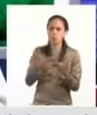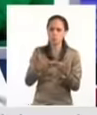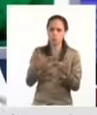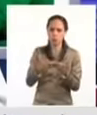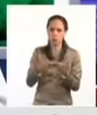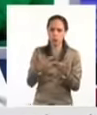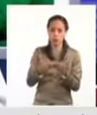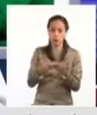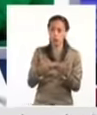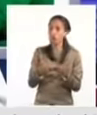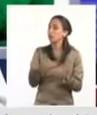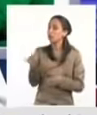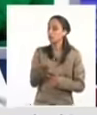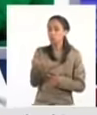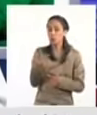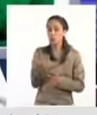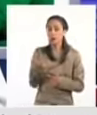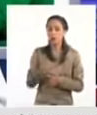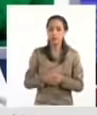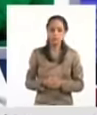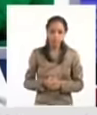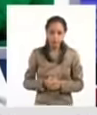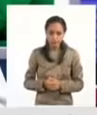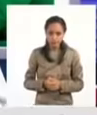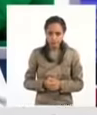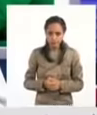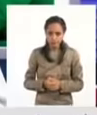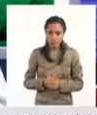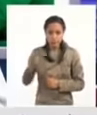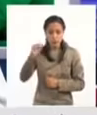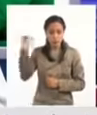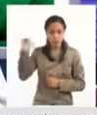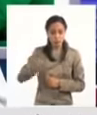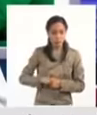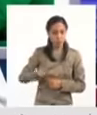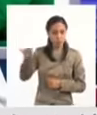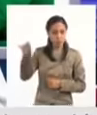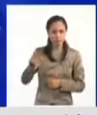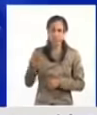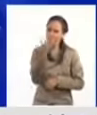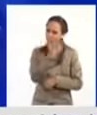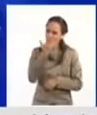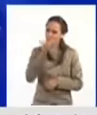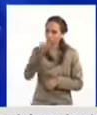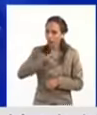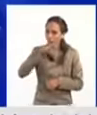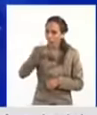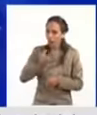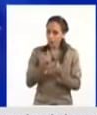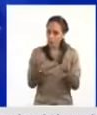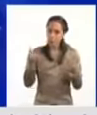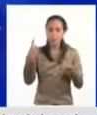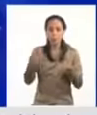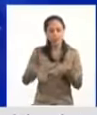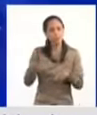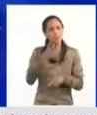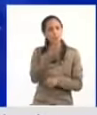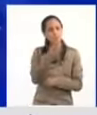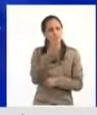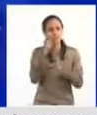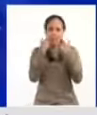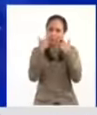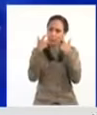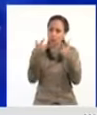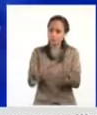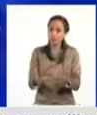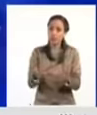su llegada y a la salida en nuestro país. Me disculpan si me he extendido, pero creo que era importante que se dieran a conocer estas